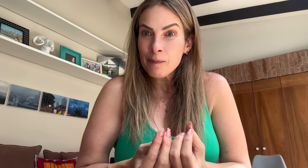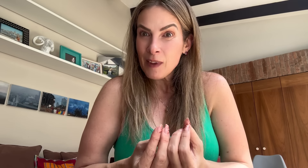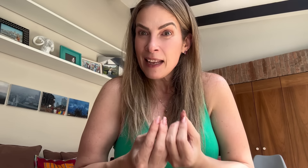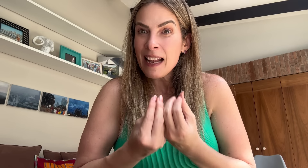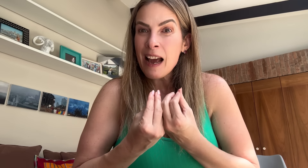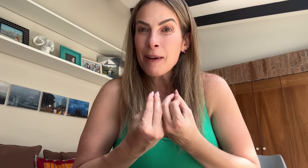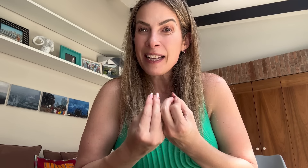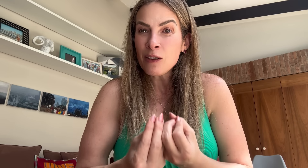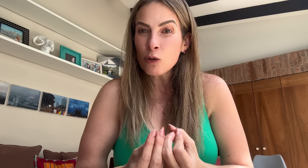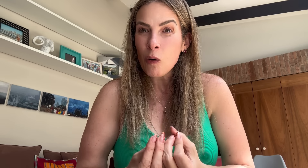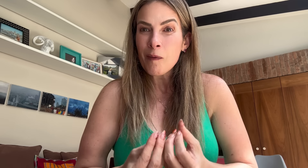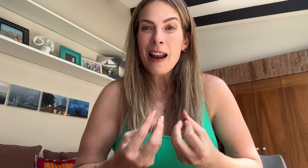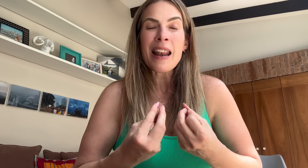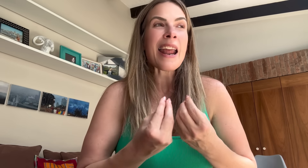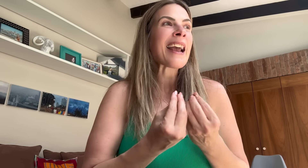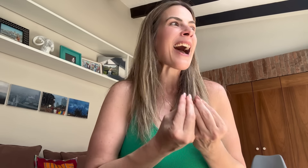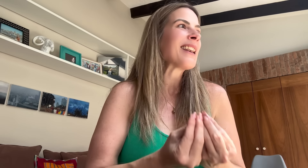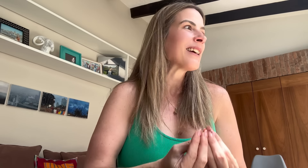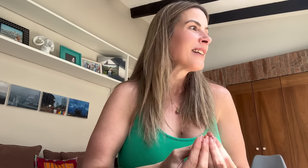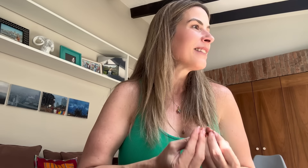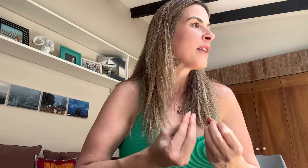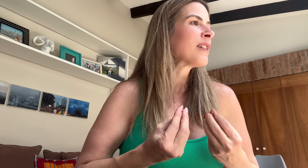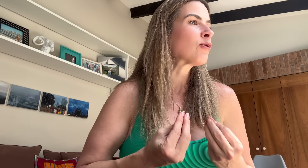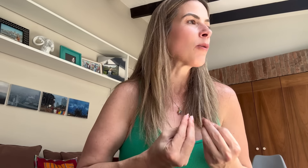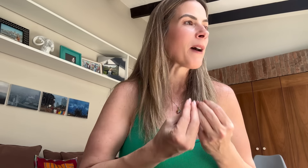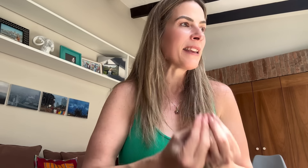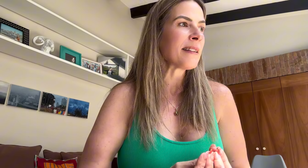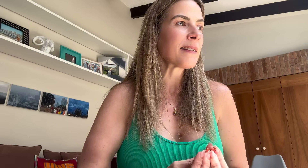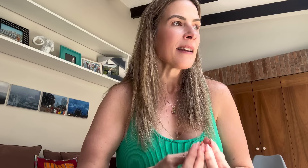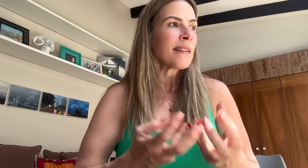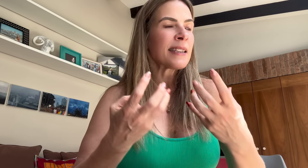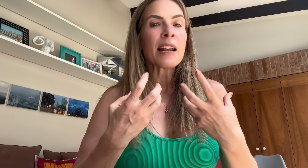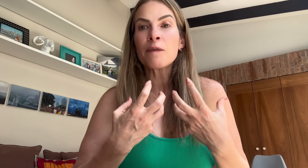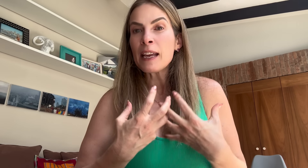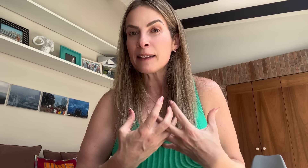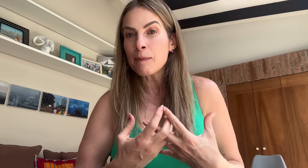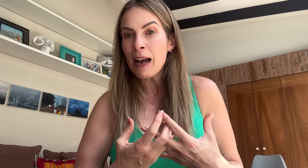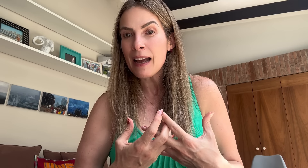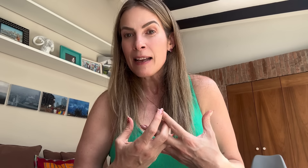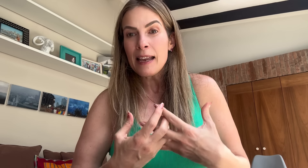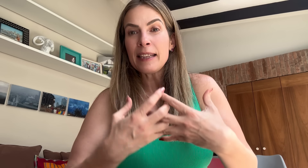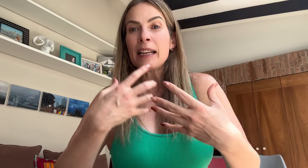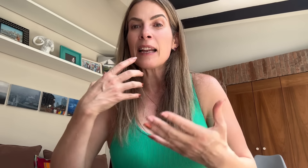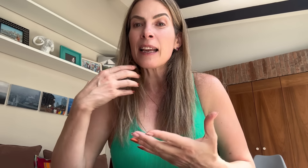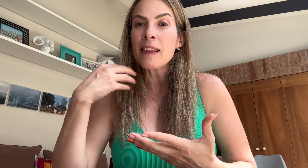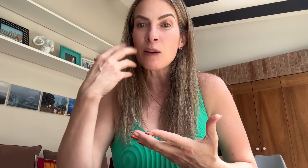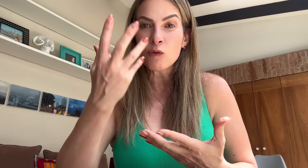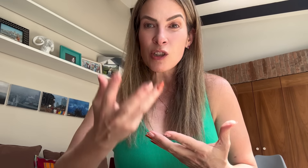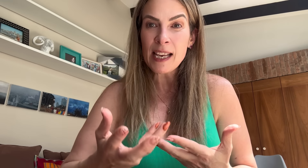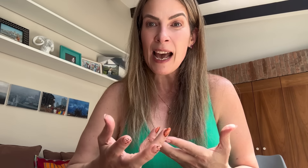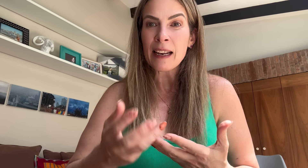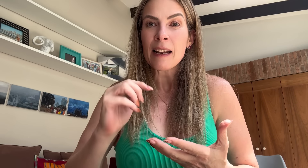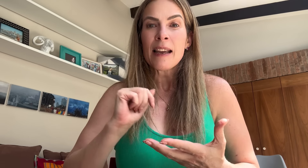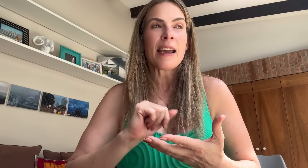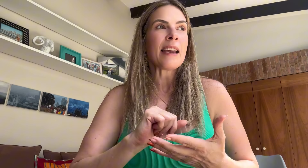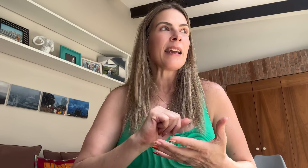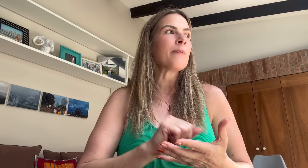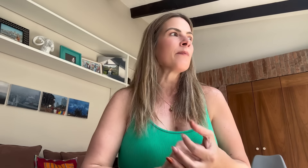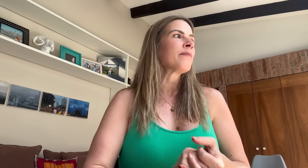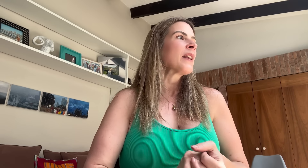entrar en el laberinto legal de nuestro país, ser víctima y tener que denunciar,